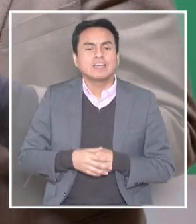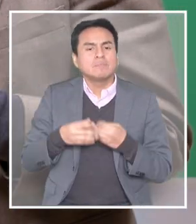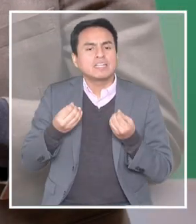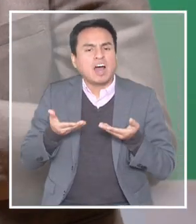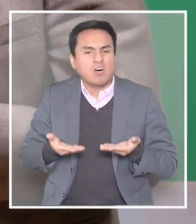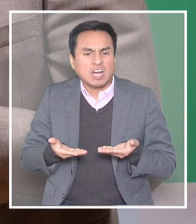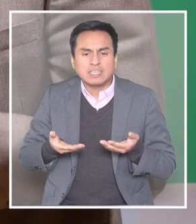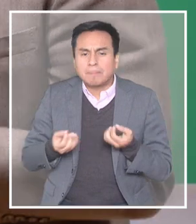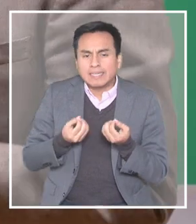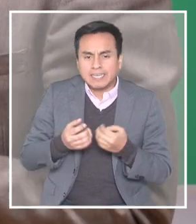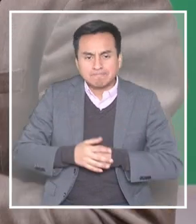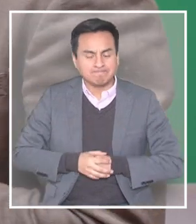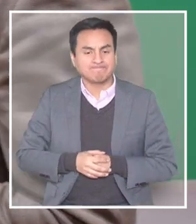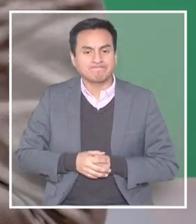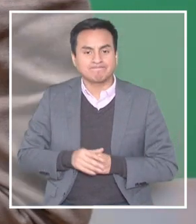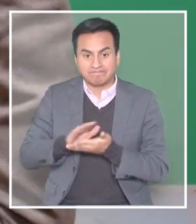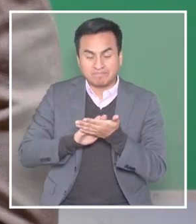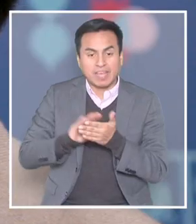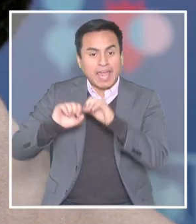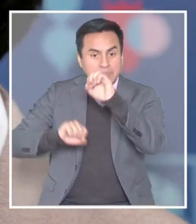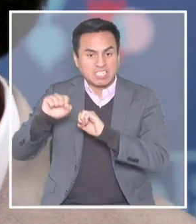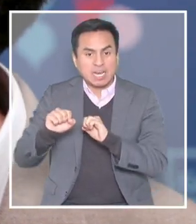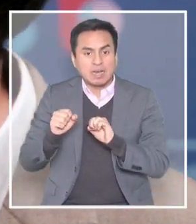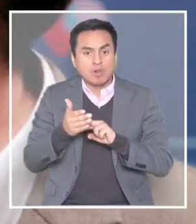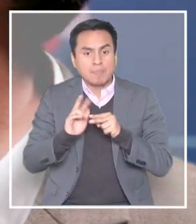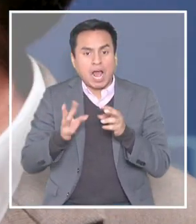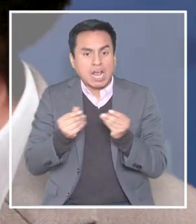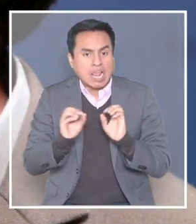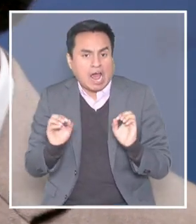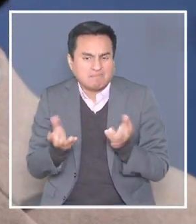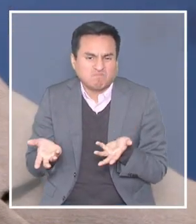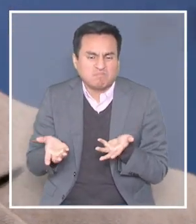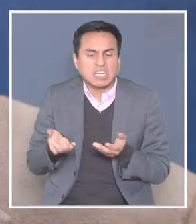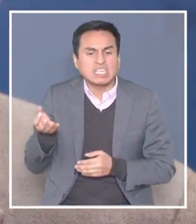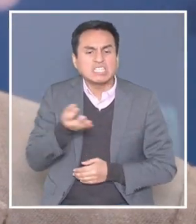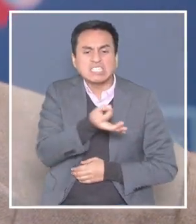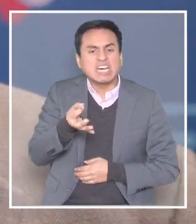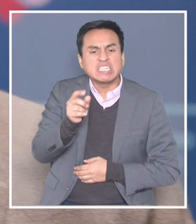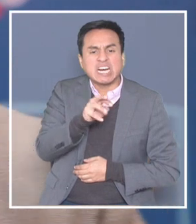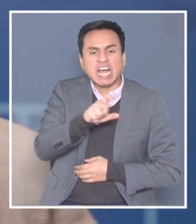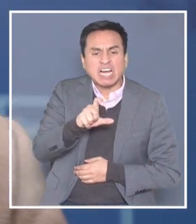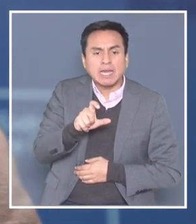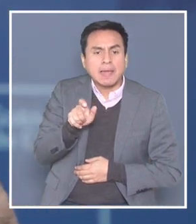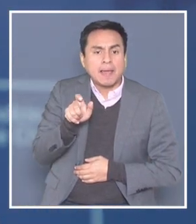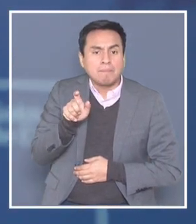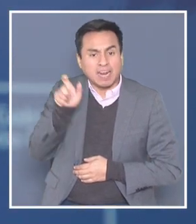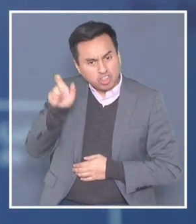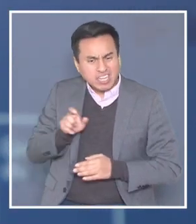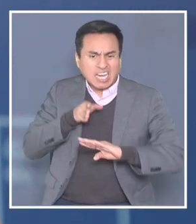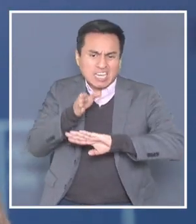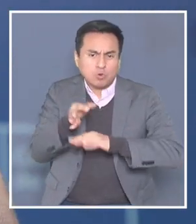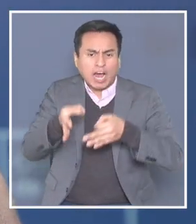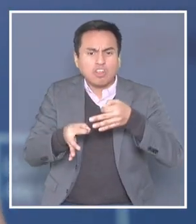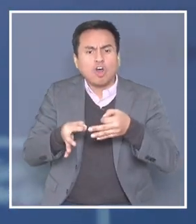es lo que sucede hoy día en la actualidad? Que cuando la empresa no soluciona el problema, lo único que le puede decir el CERNAC es que tal persona tiene que